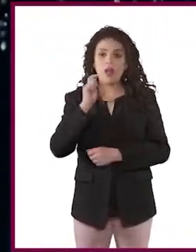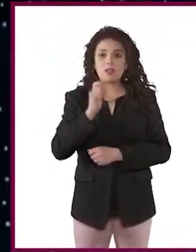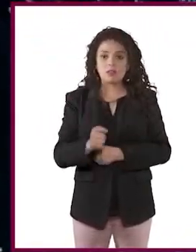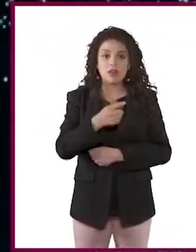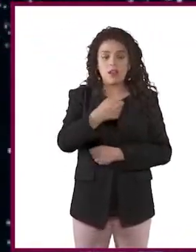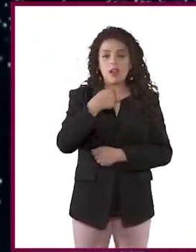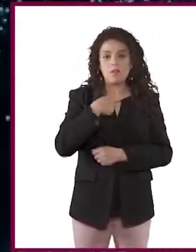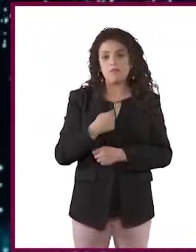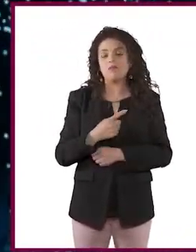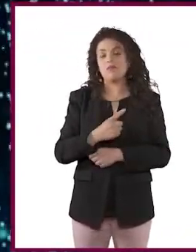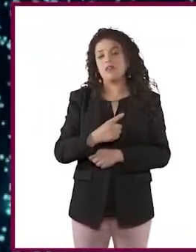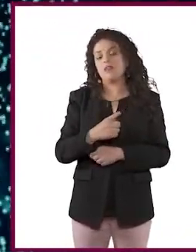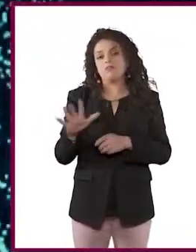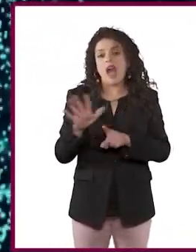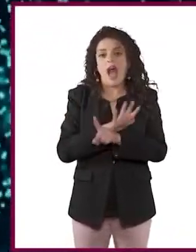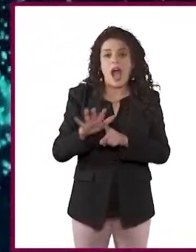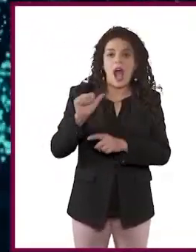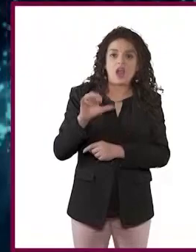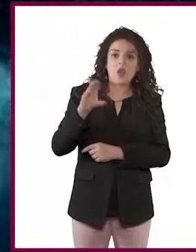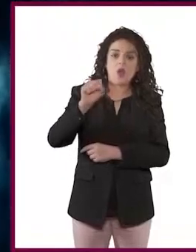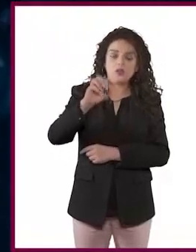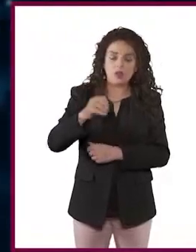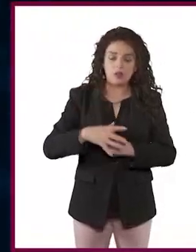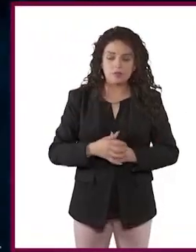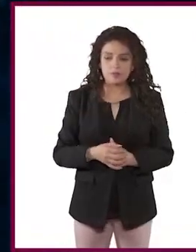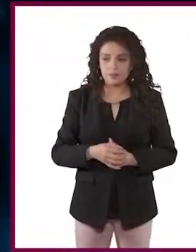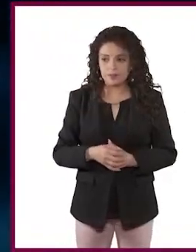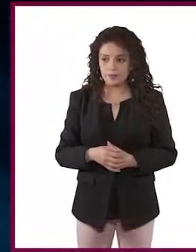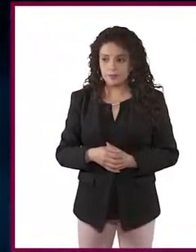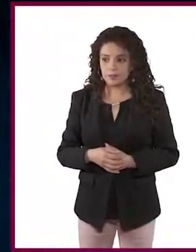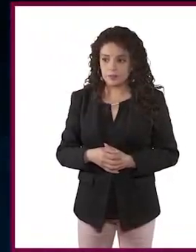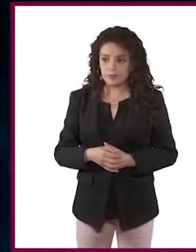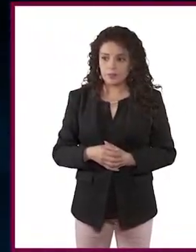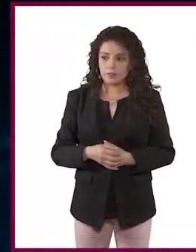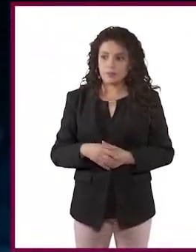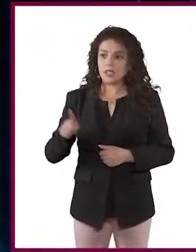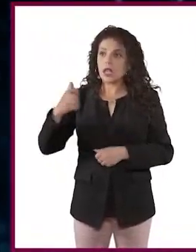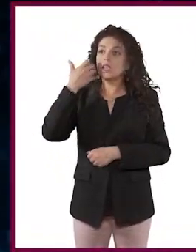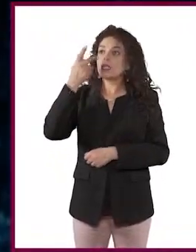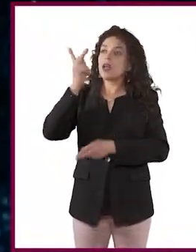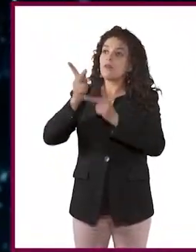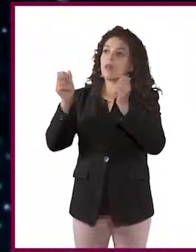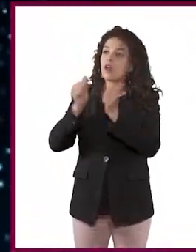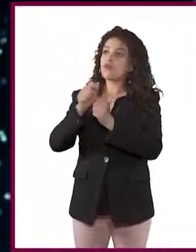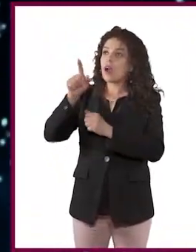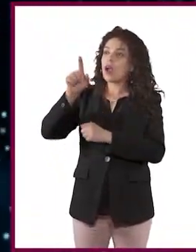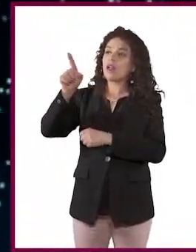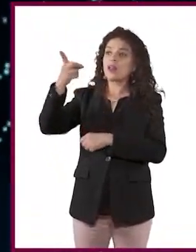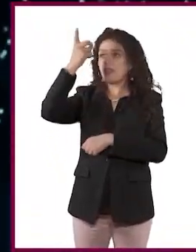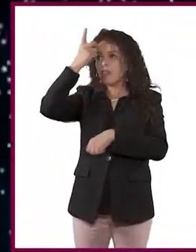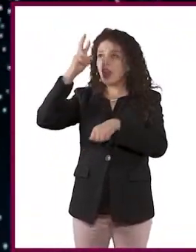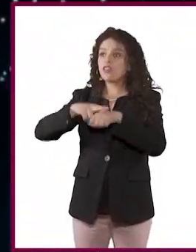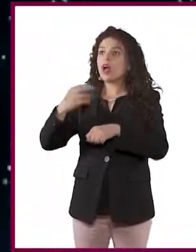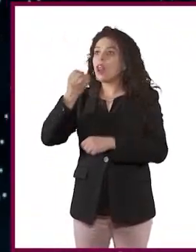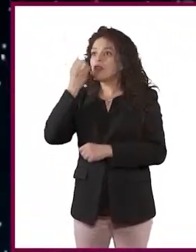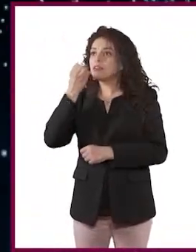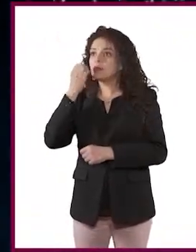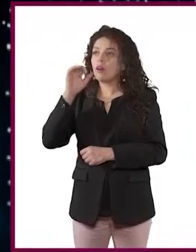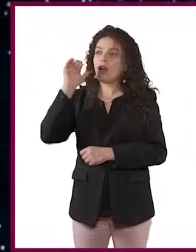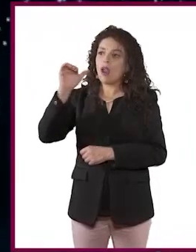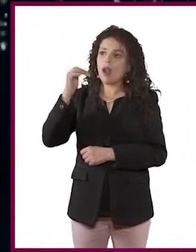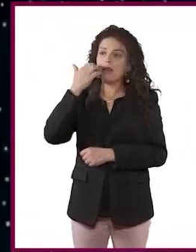expuesta nuevamente a este acoso. Mi familiar trató de hablar con el director de la